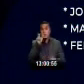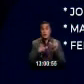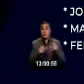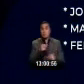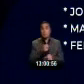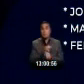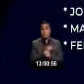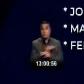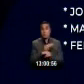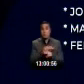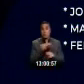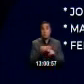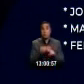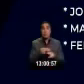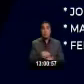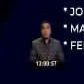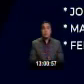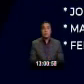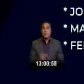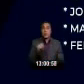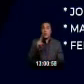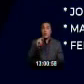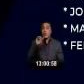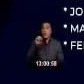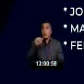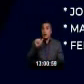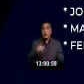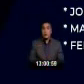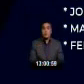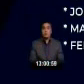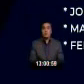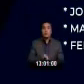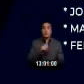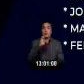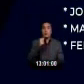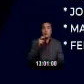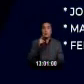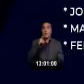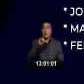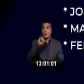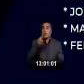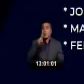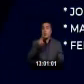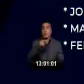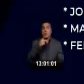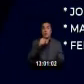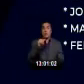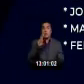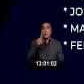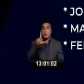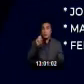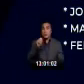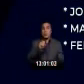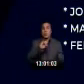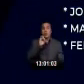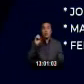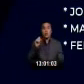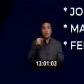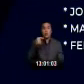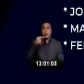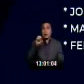procesados son Alejandro Barahona Rodríguez, Karina Cadena Aguilera, Javier Jordán Mendoza, Pablo Mendoza, Jorge San